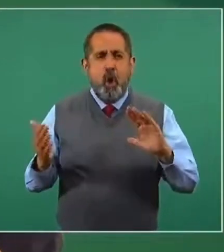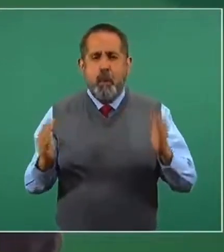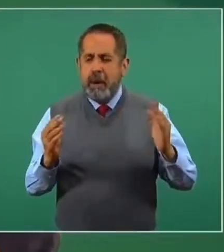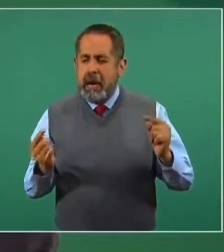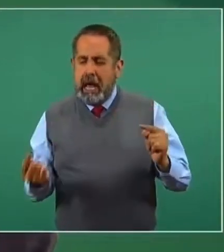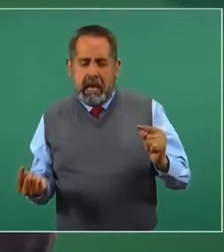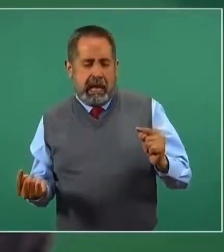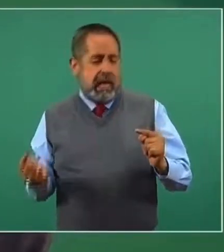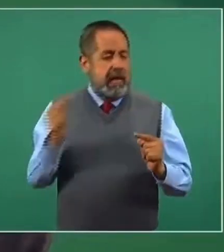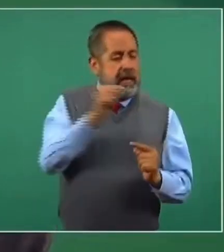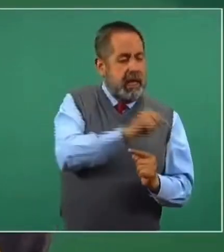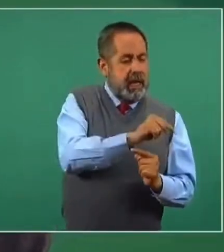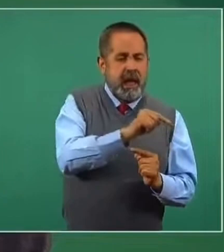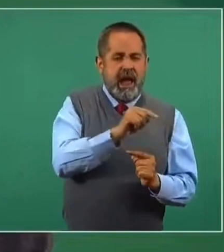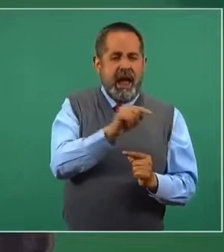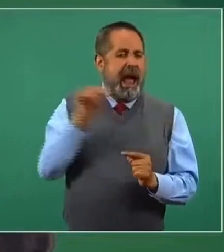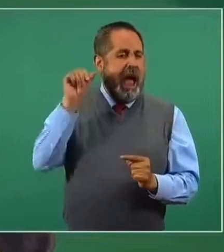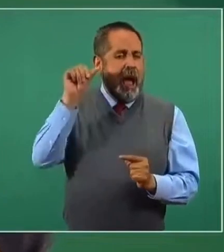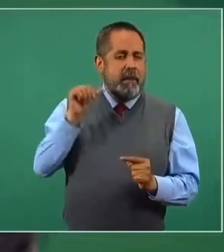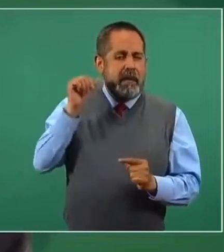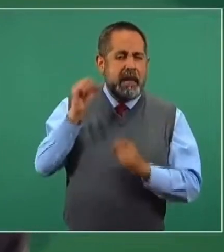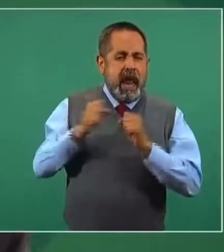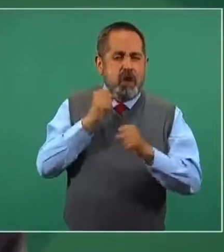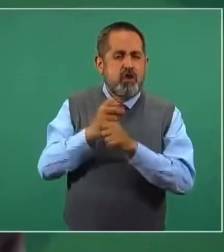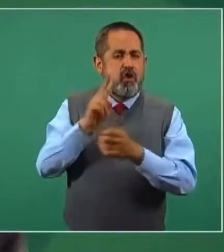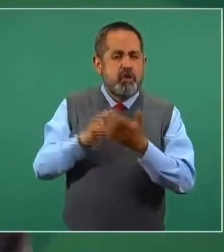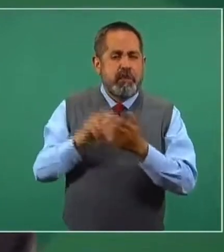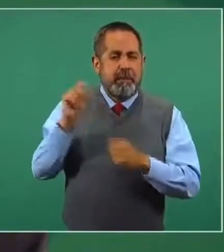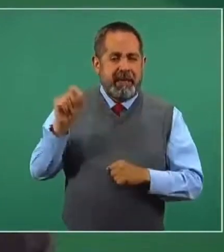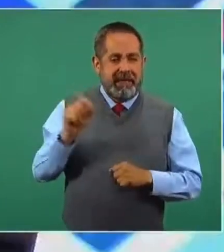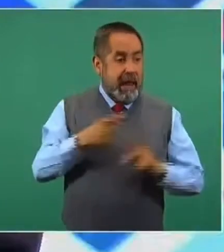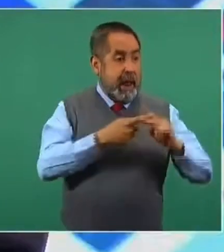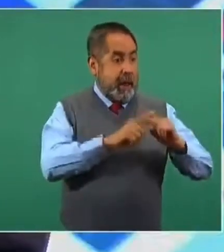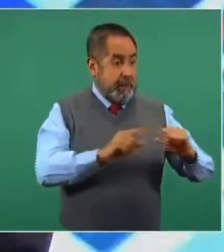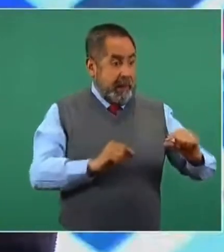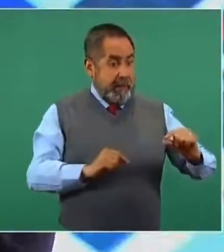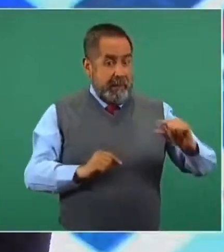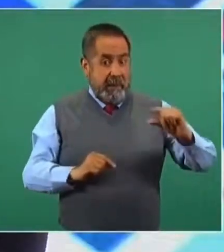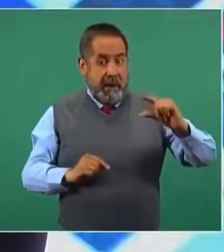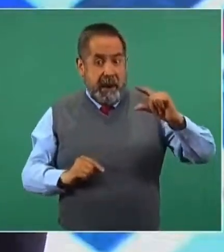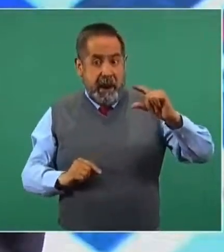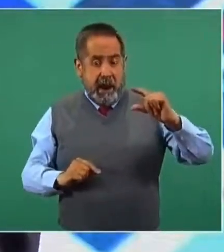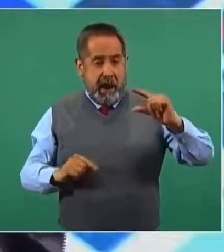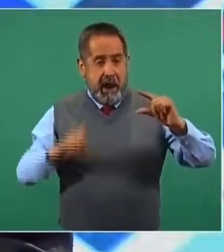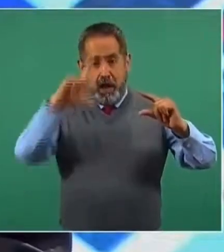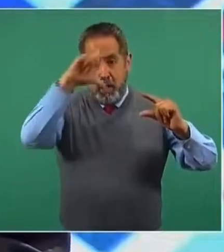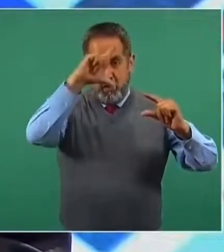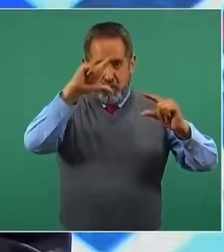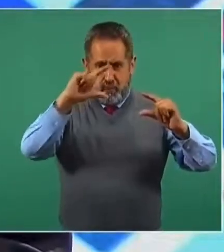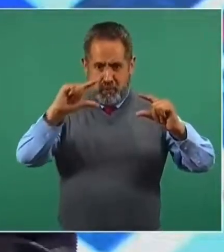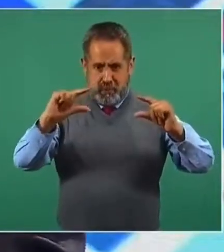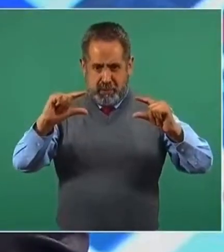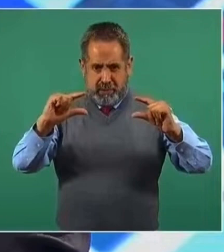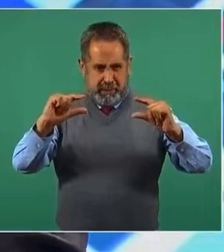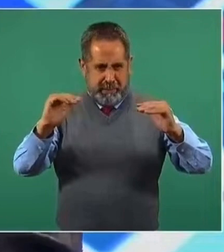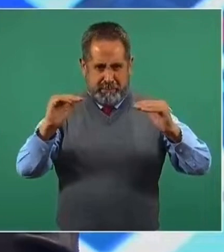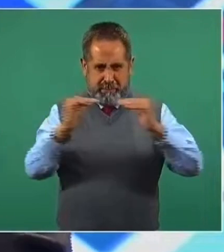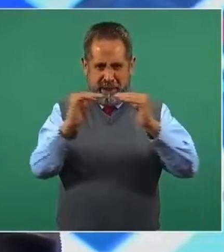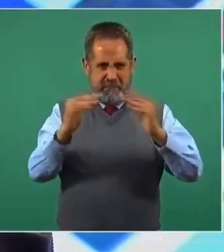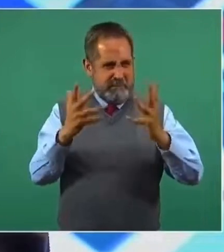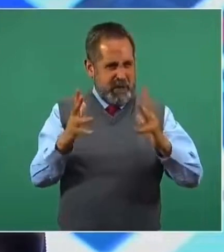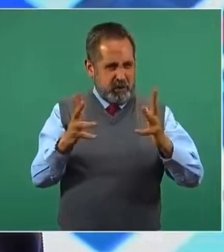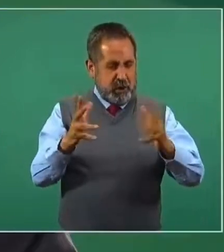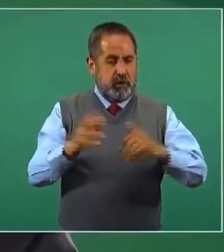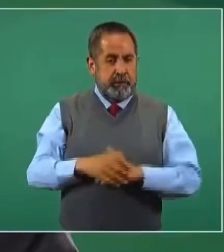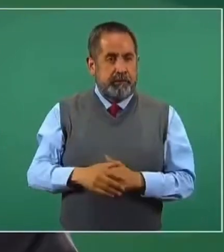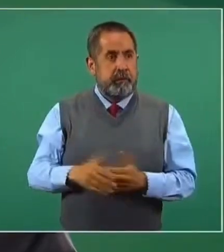a principios de abril de 2020, solo que en aquel entonces hacia arriba y ahora hacia abajo. Completamos